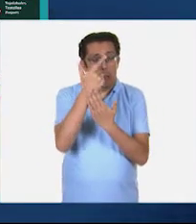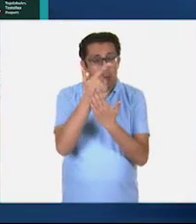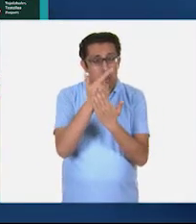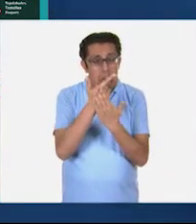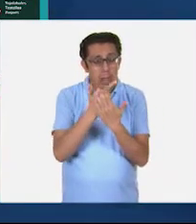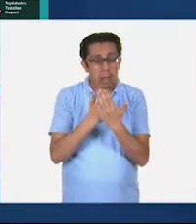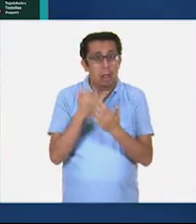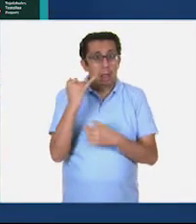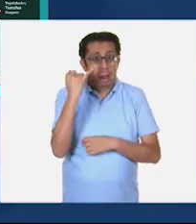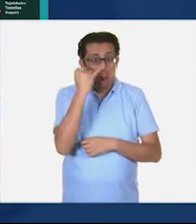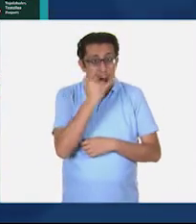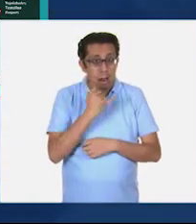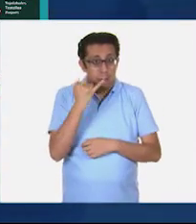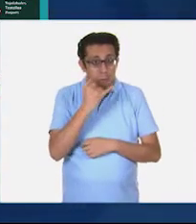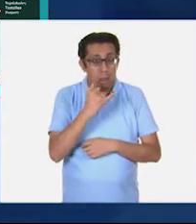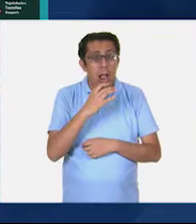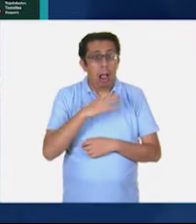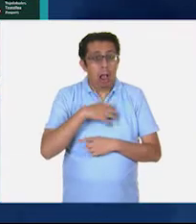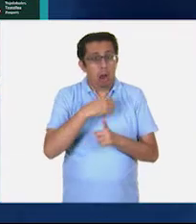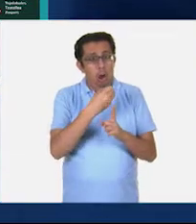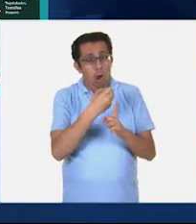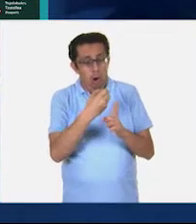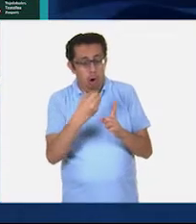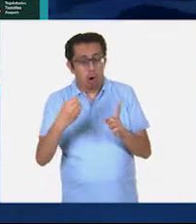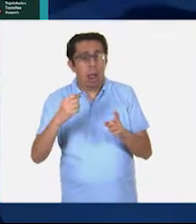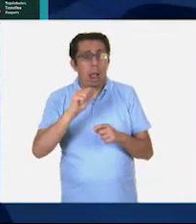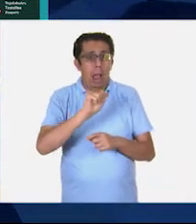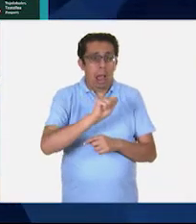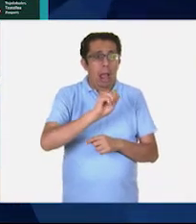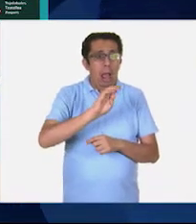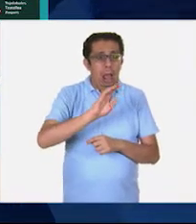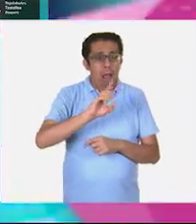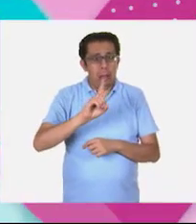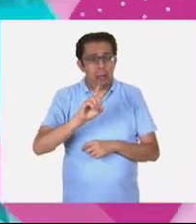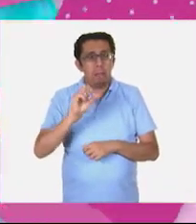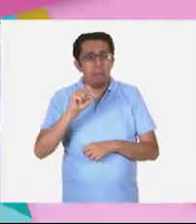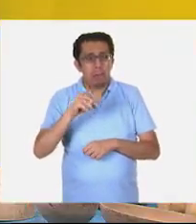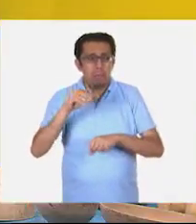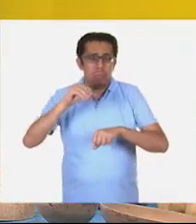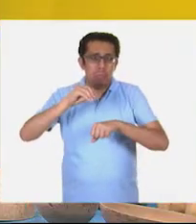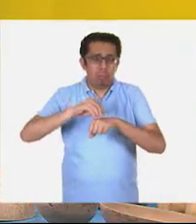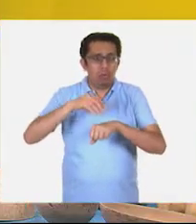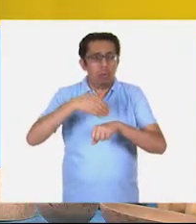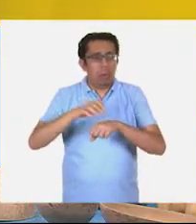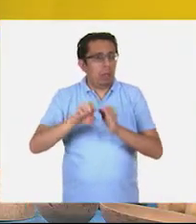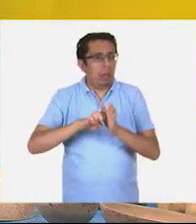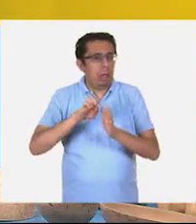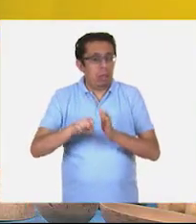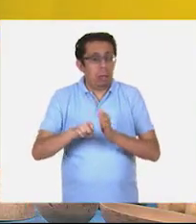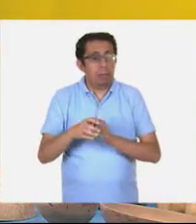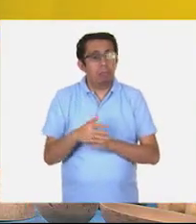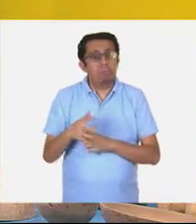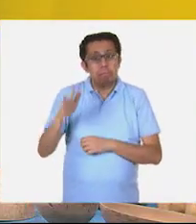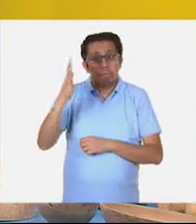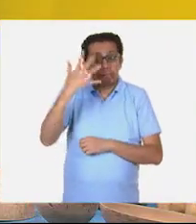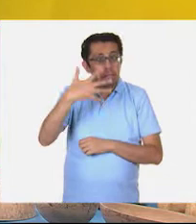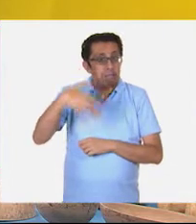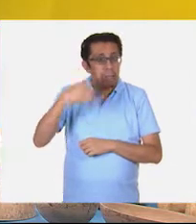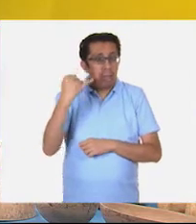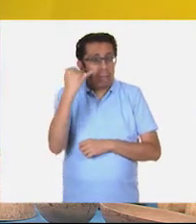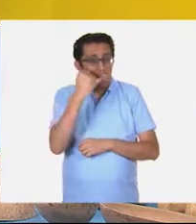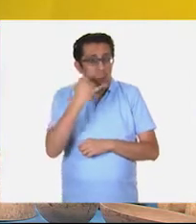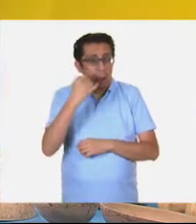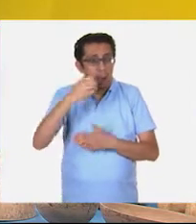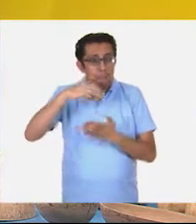lenguas ordenadas alfabéticamente y enumeradas. Por ejemplo, buscamos una lengua